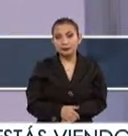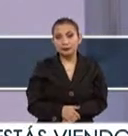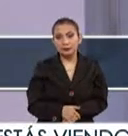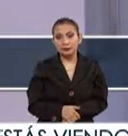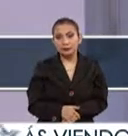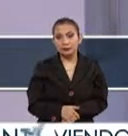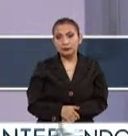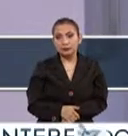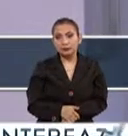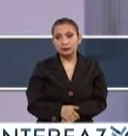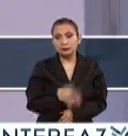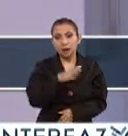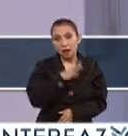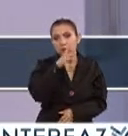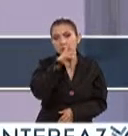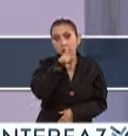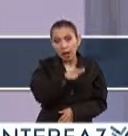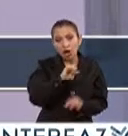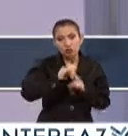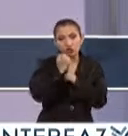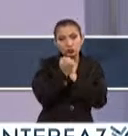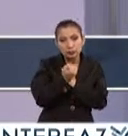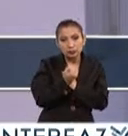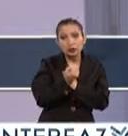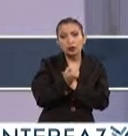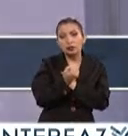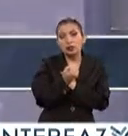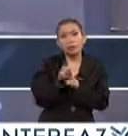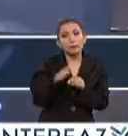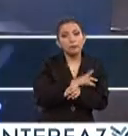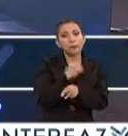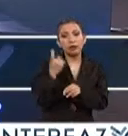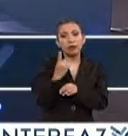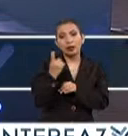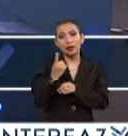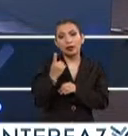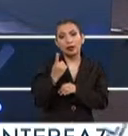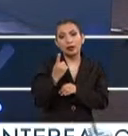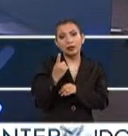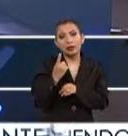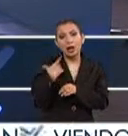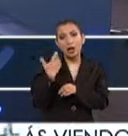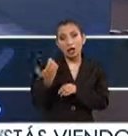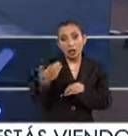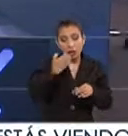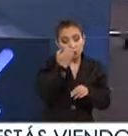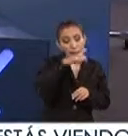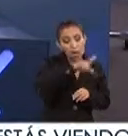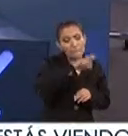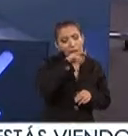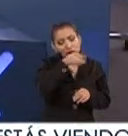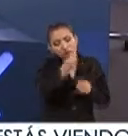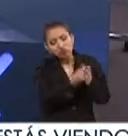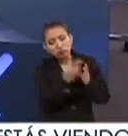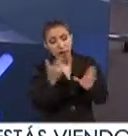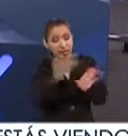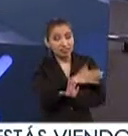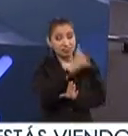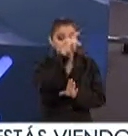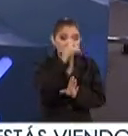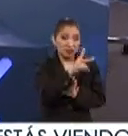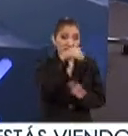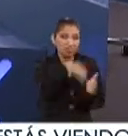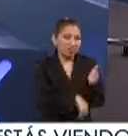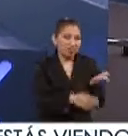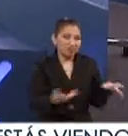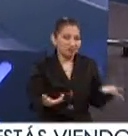no, está mejorando la situación simplemente porque los colegios lo hacen mejor. Es que era imposible hacerlo peor